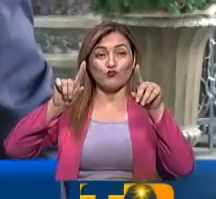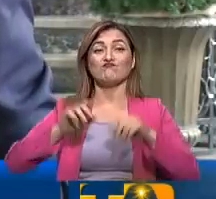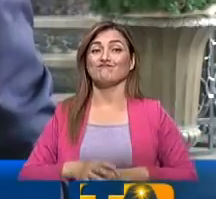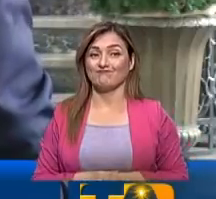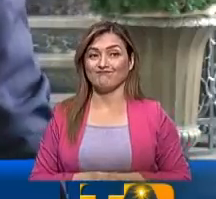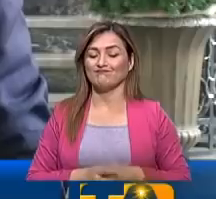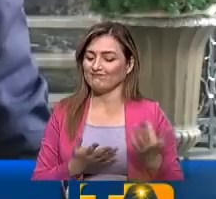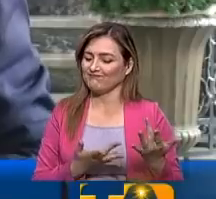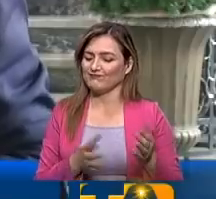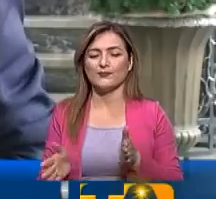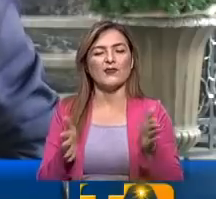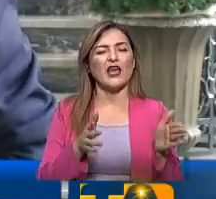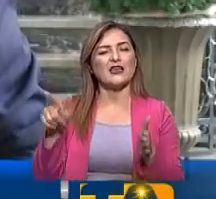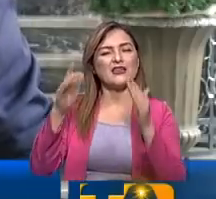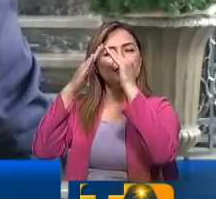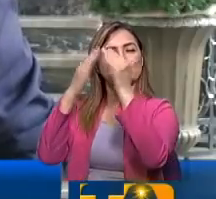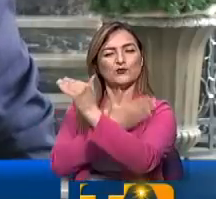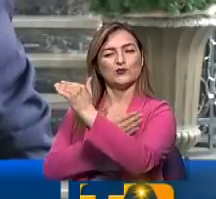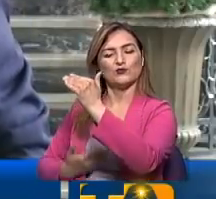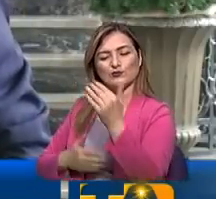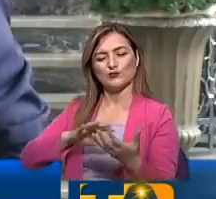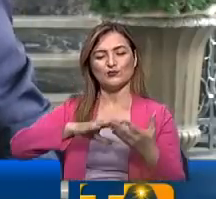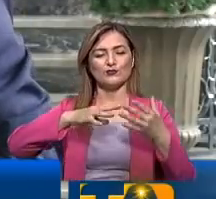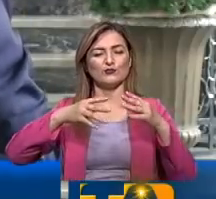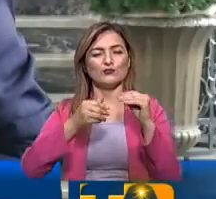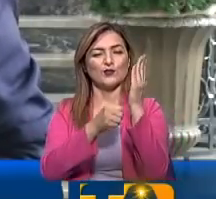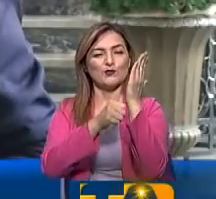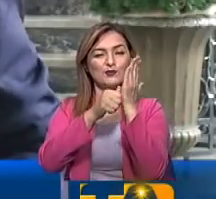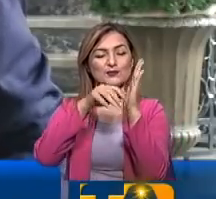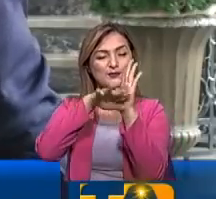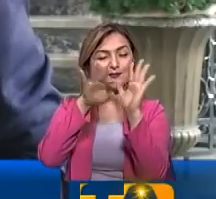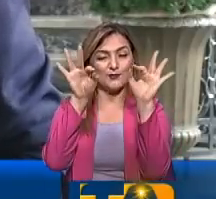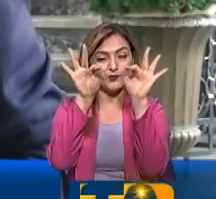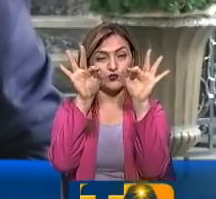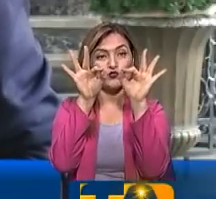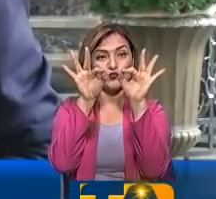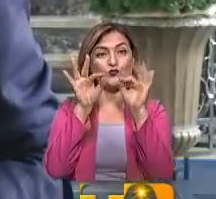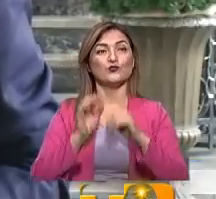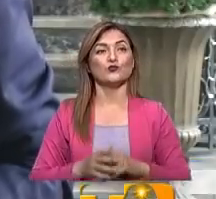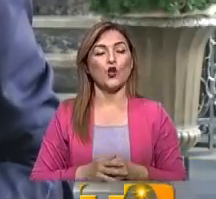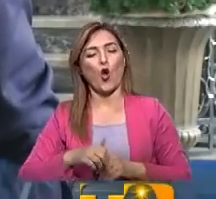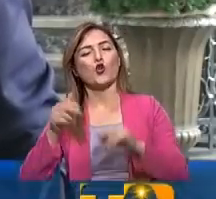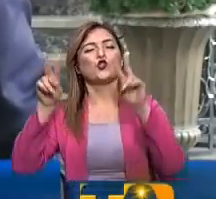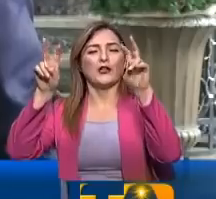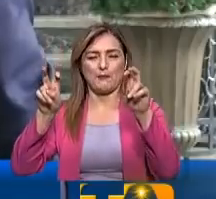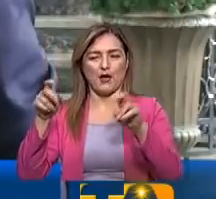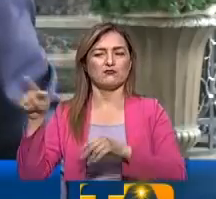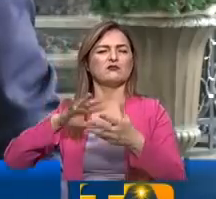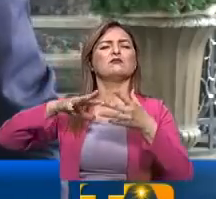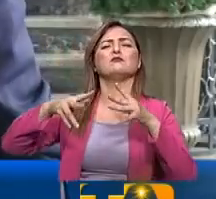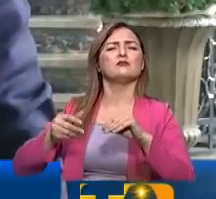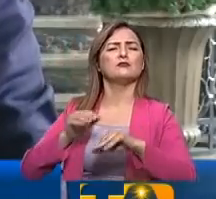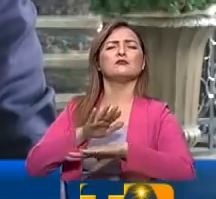Gobierno, que es una resolución emitida por el ministro de Energía. Estamos hablando ya de otro tema, en